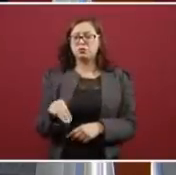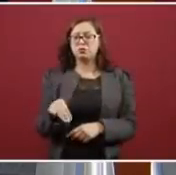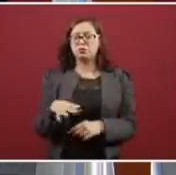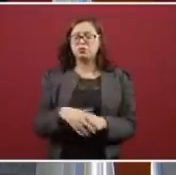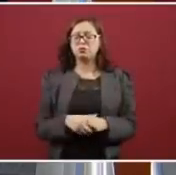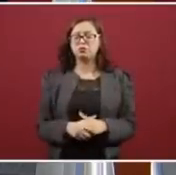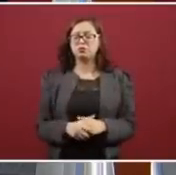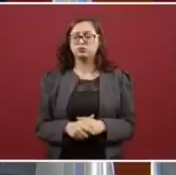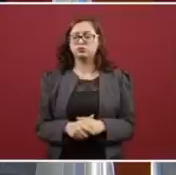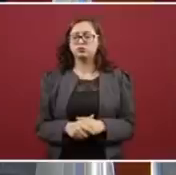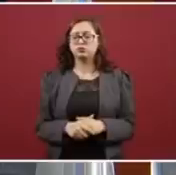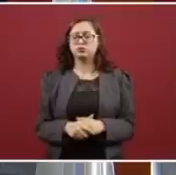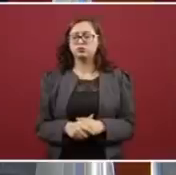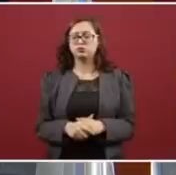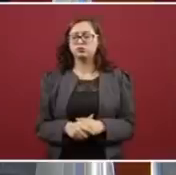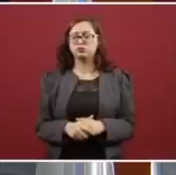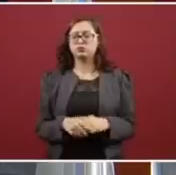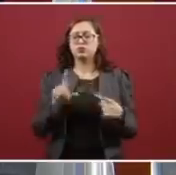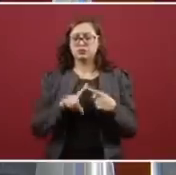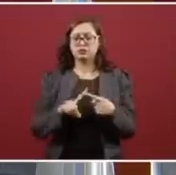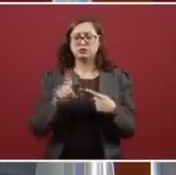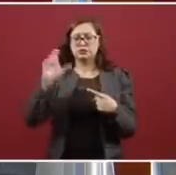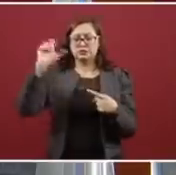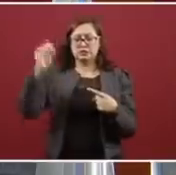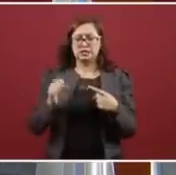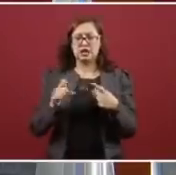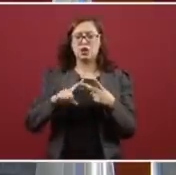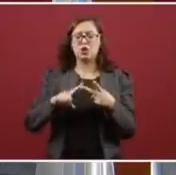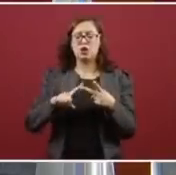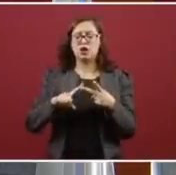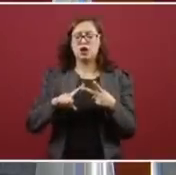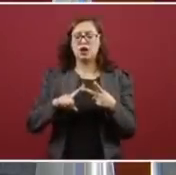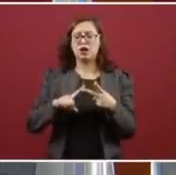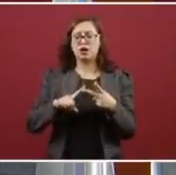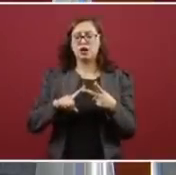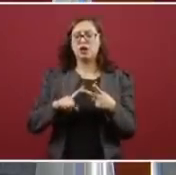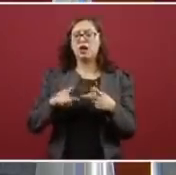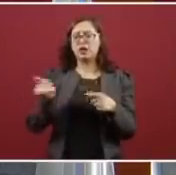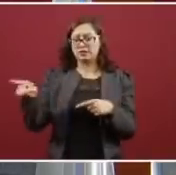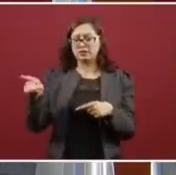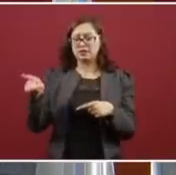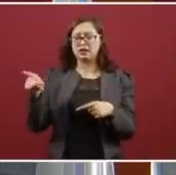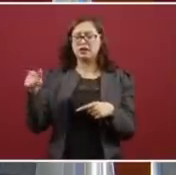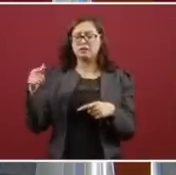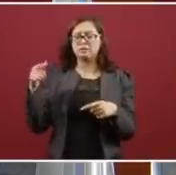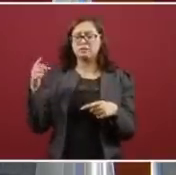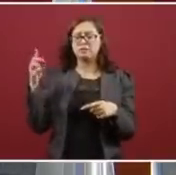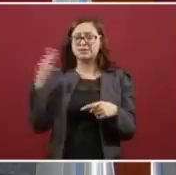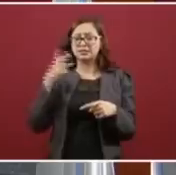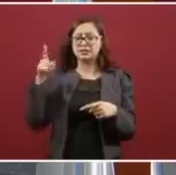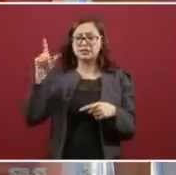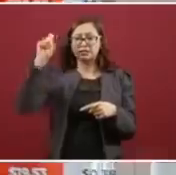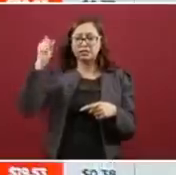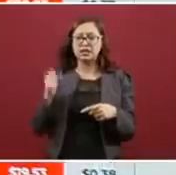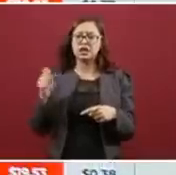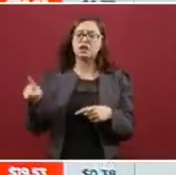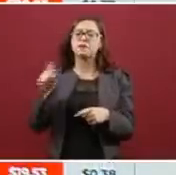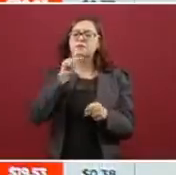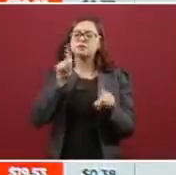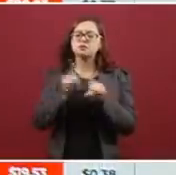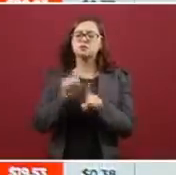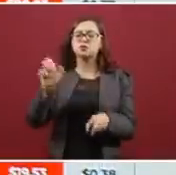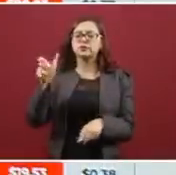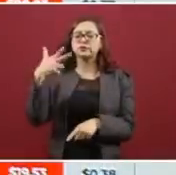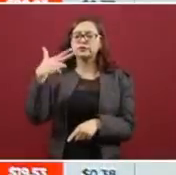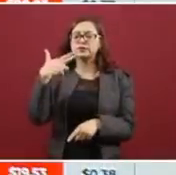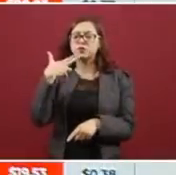premium está en mazatlán sinaloa hay 4 en mazatlán sinaloa en el cuauhtémoc chihuahua